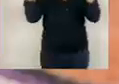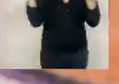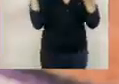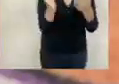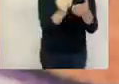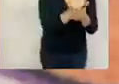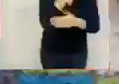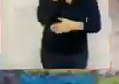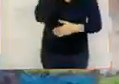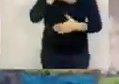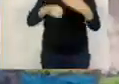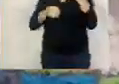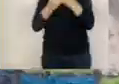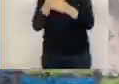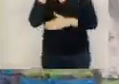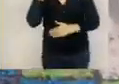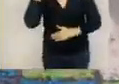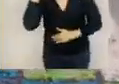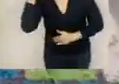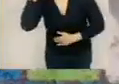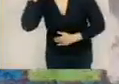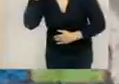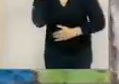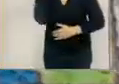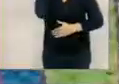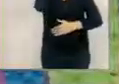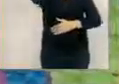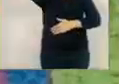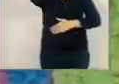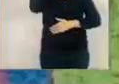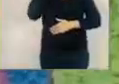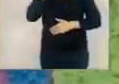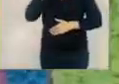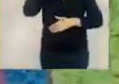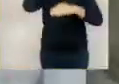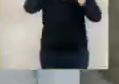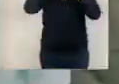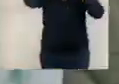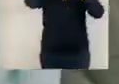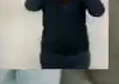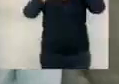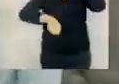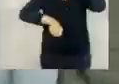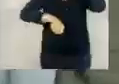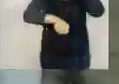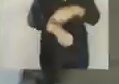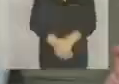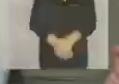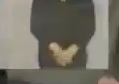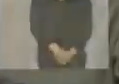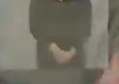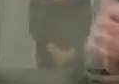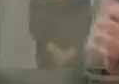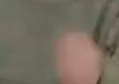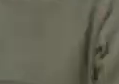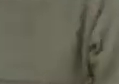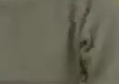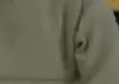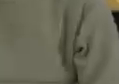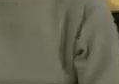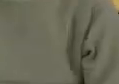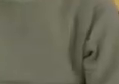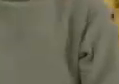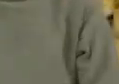Claro, después del estallido y todo esto, nos conocimos con Fabiola. Y después de un proceso de mucho